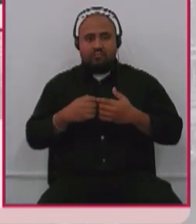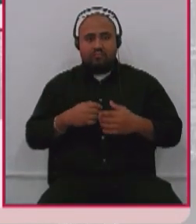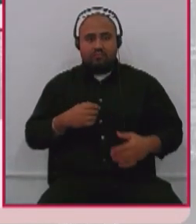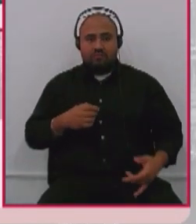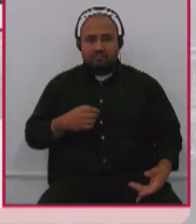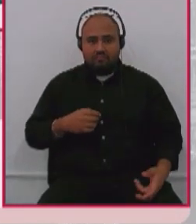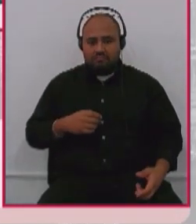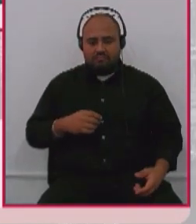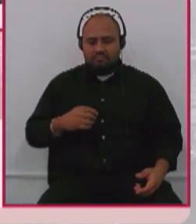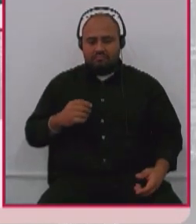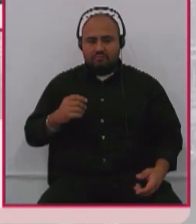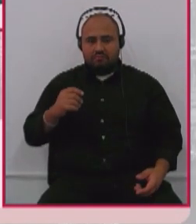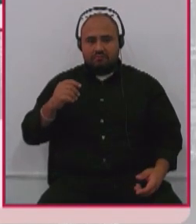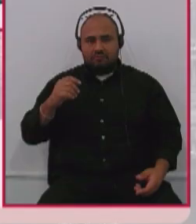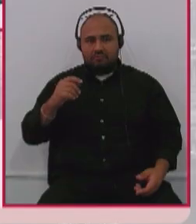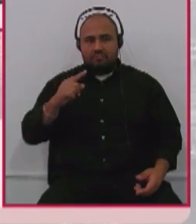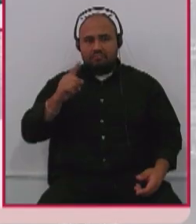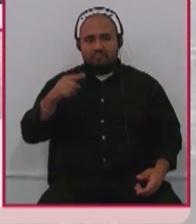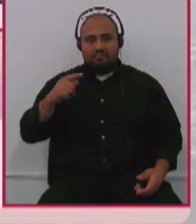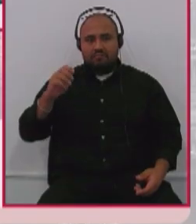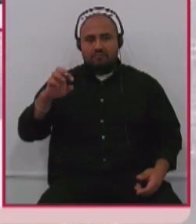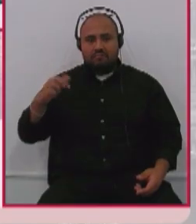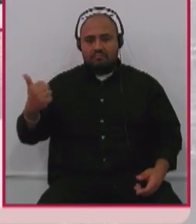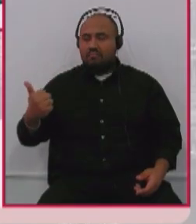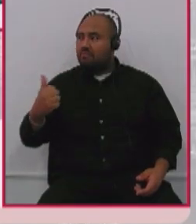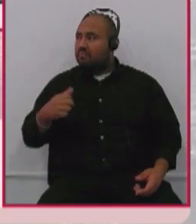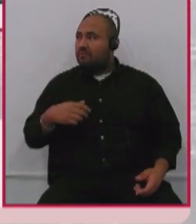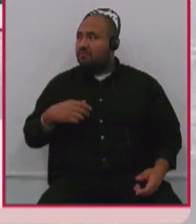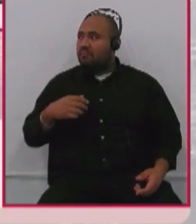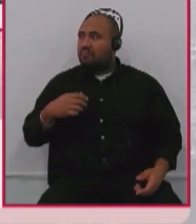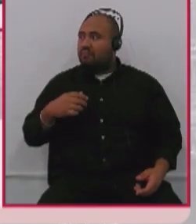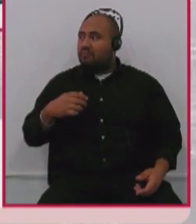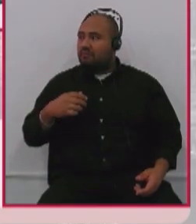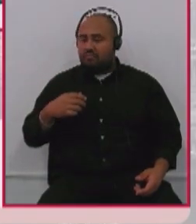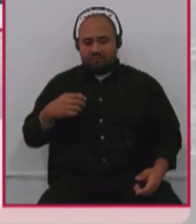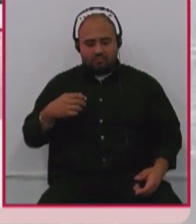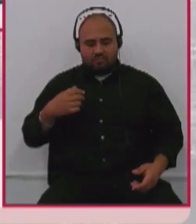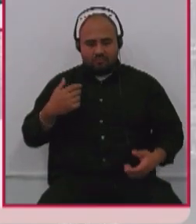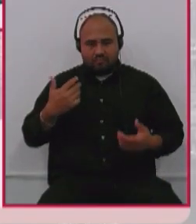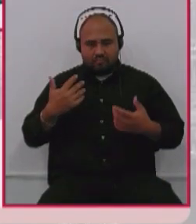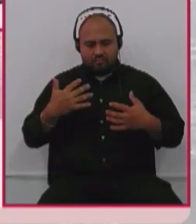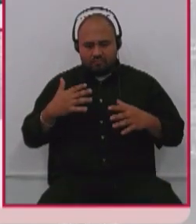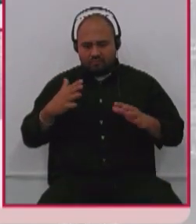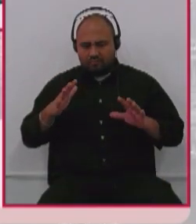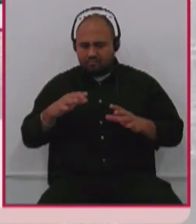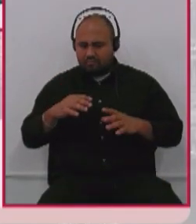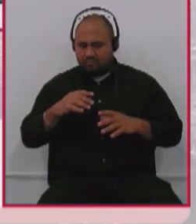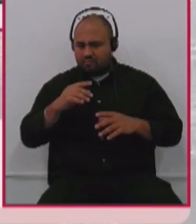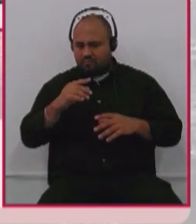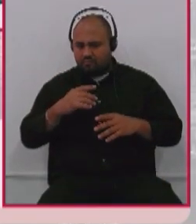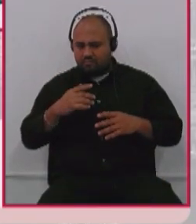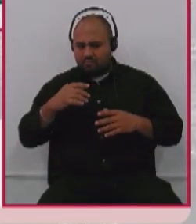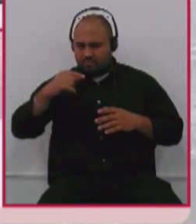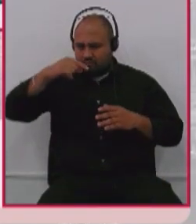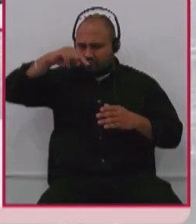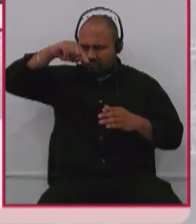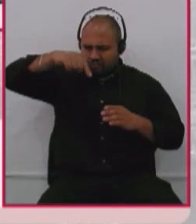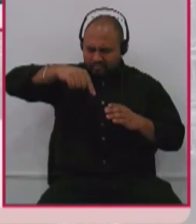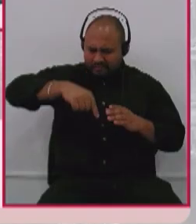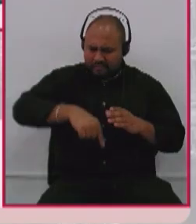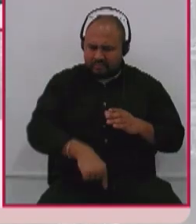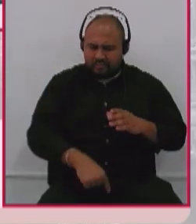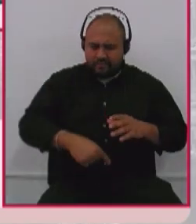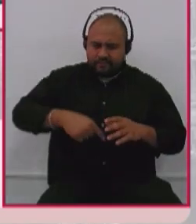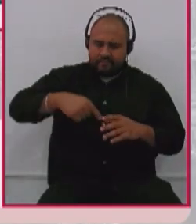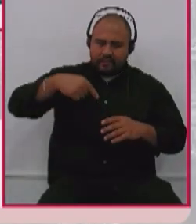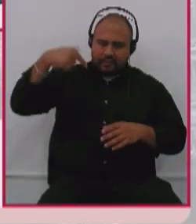vez que nos movíamos de una zona inferior a una superior, empezábamos a inyectar una zona profunda de un